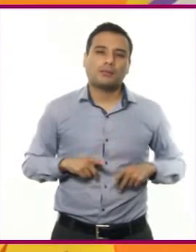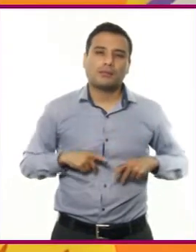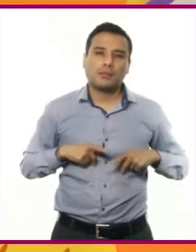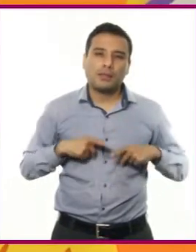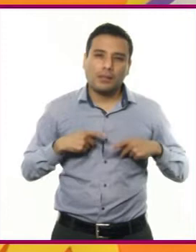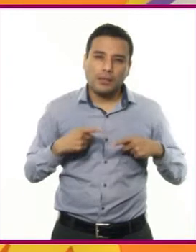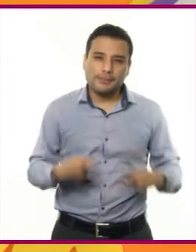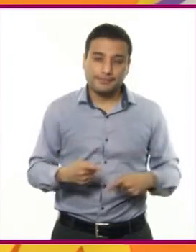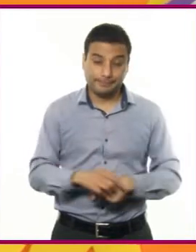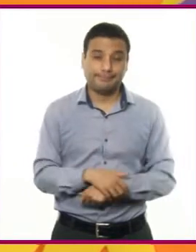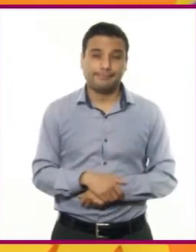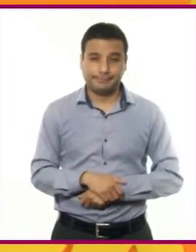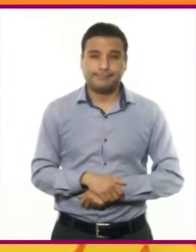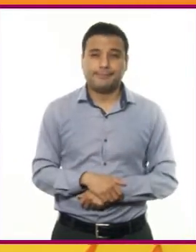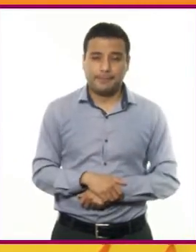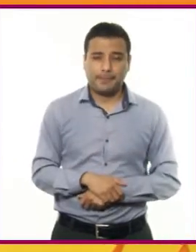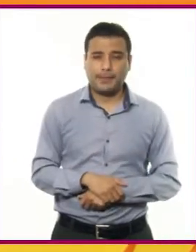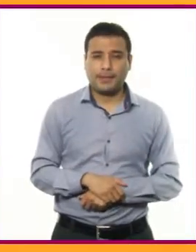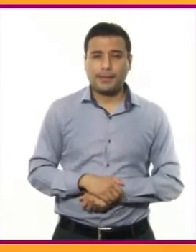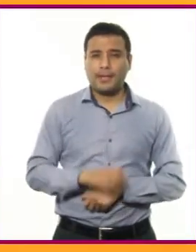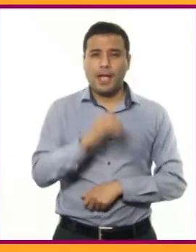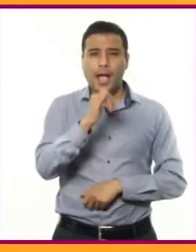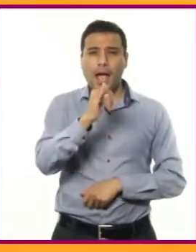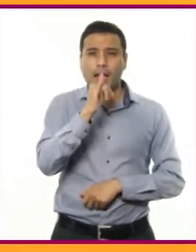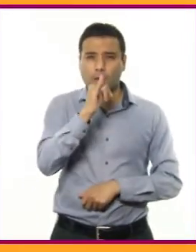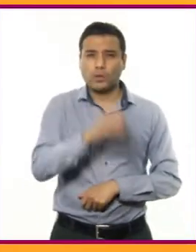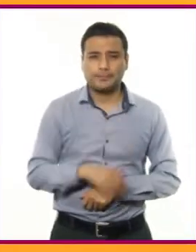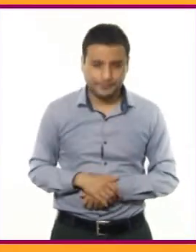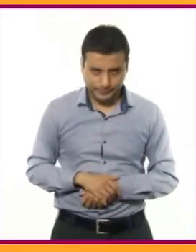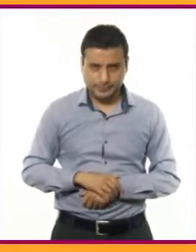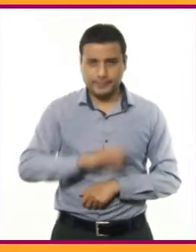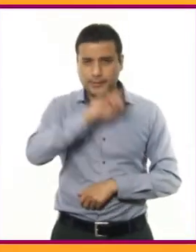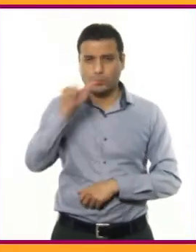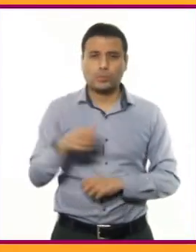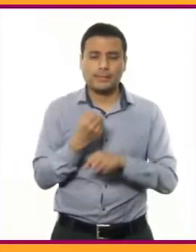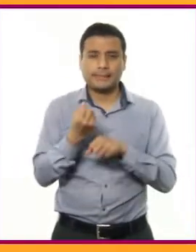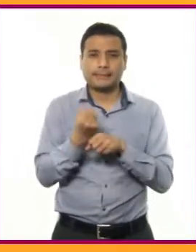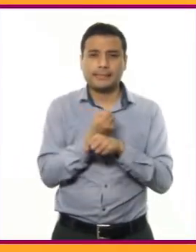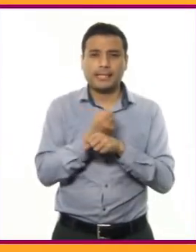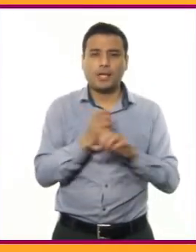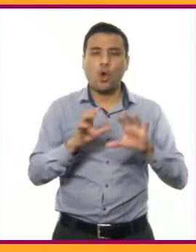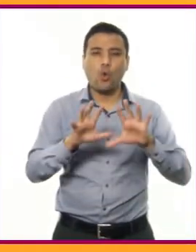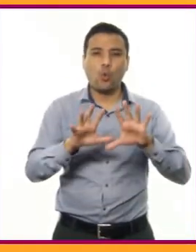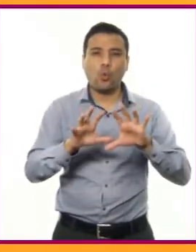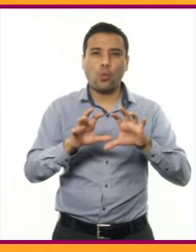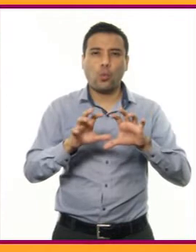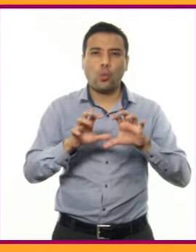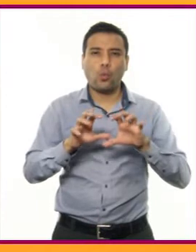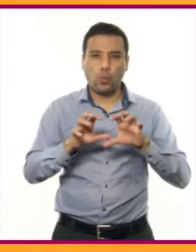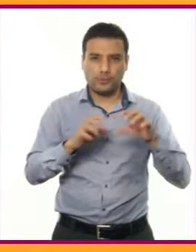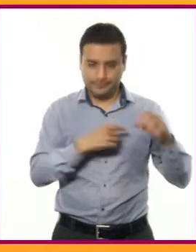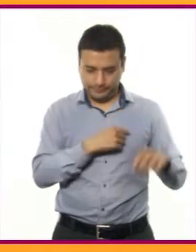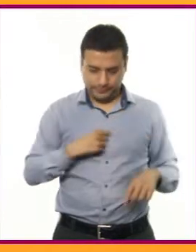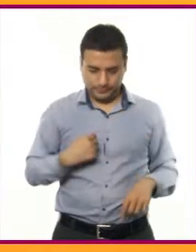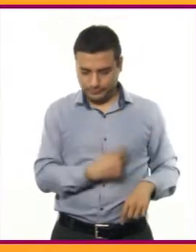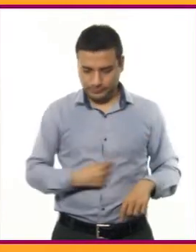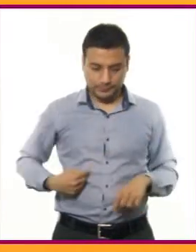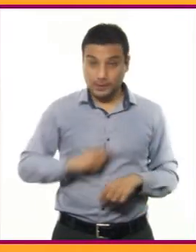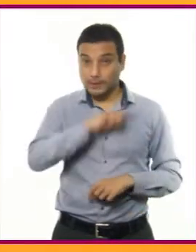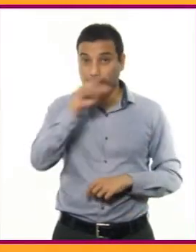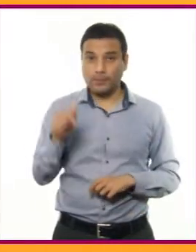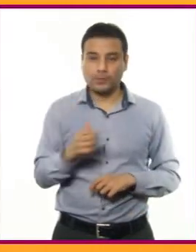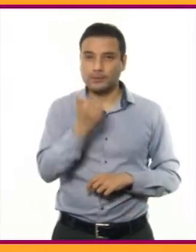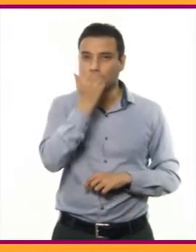ralentiza su actividad. El alcohol es absorbido por la sangre a través del intestino. Esto produce una disminución